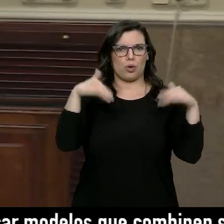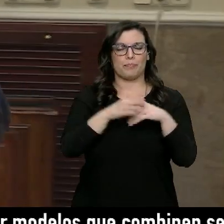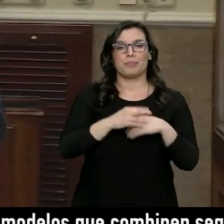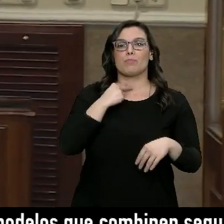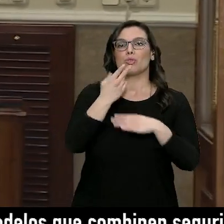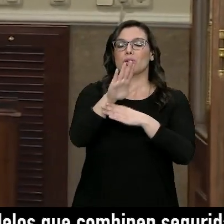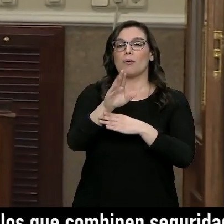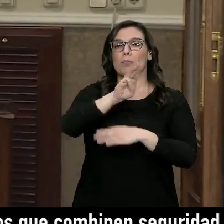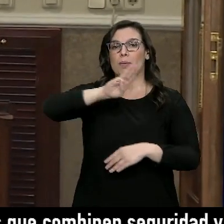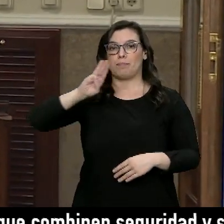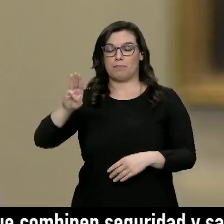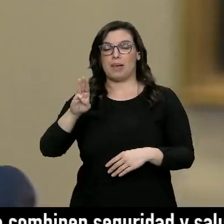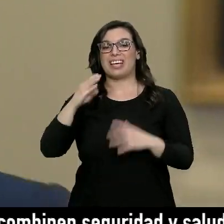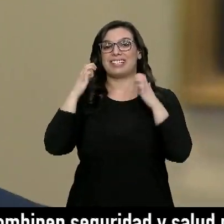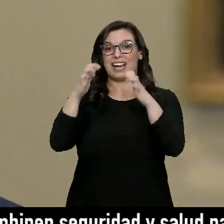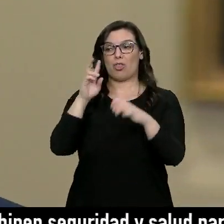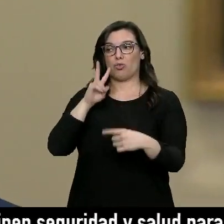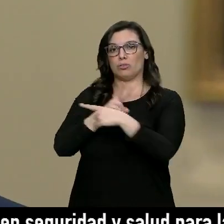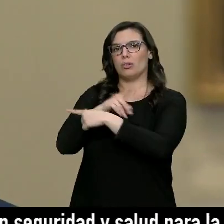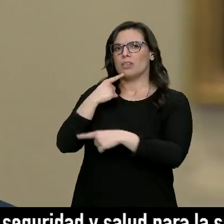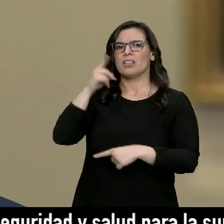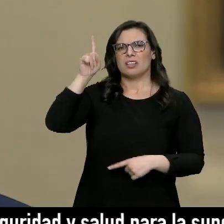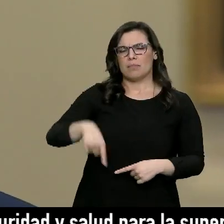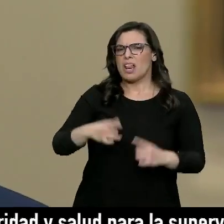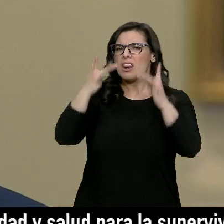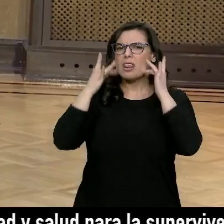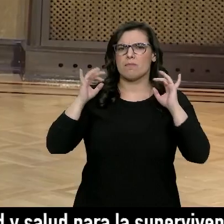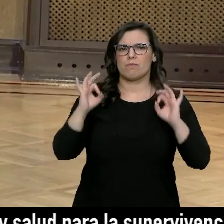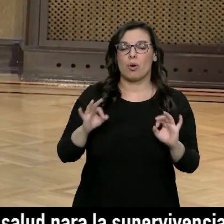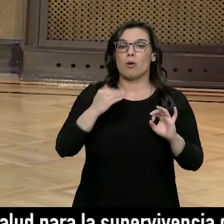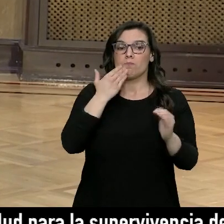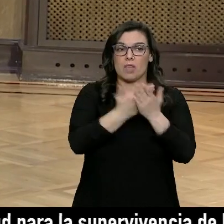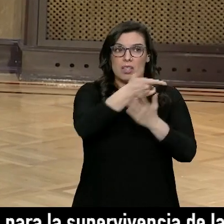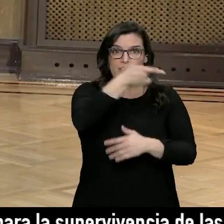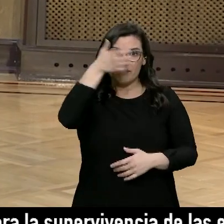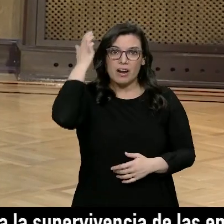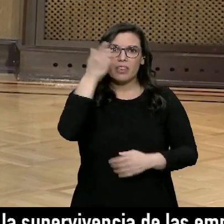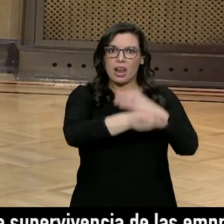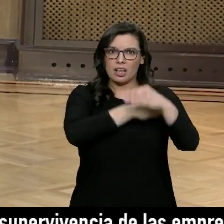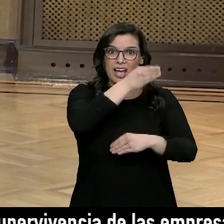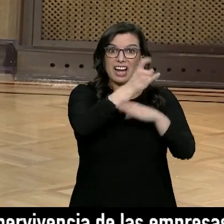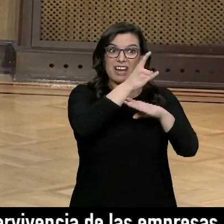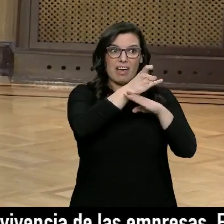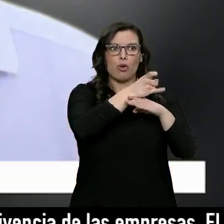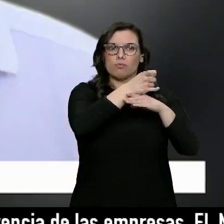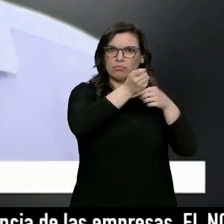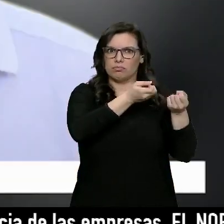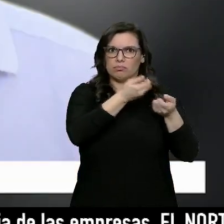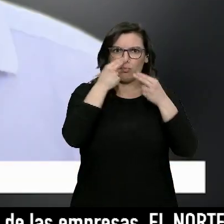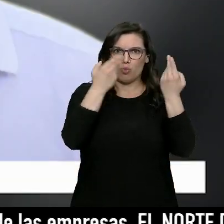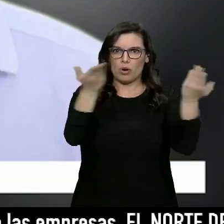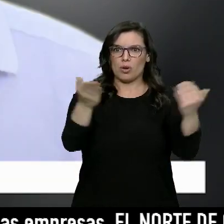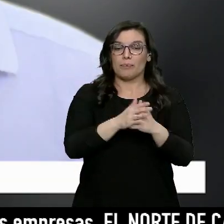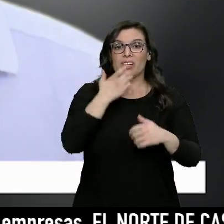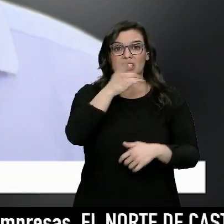en el Senado, Javier Maroto, también asegura que Rajoy es honesto y emplaza a Bárcenas a que difunda la grabación que dice que incrimina al expresidente. Si este